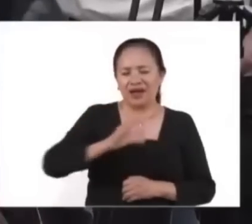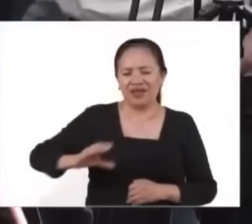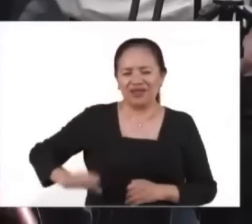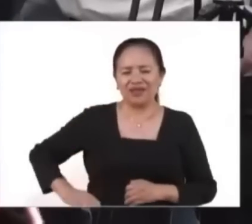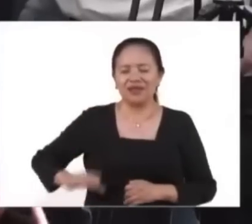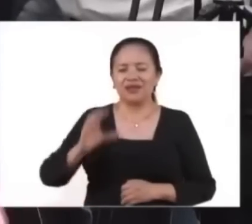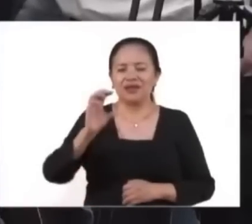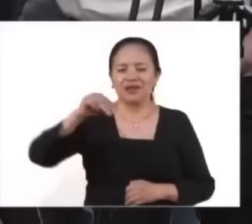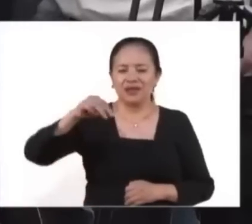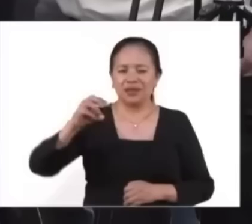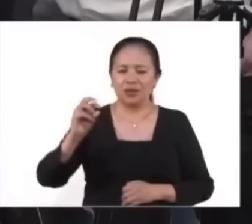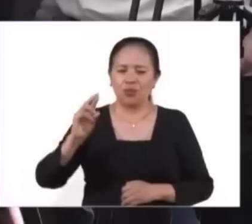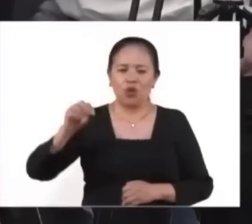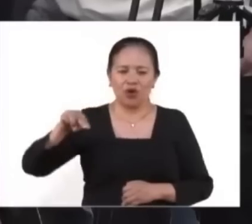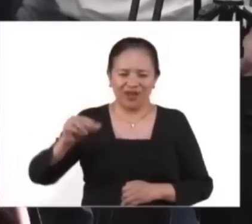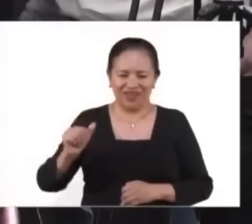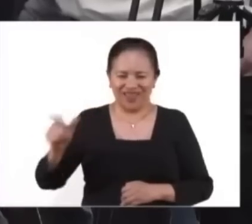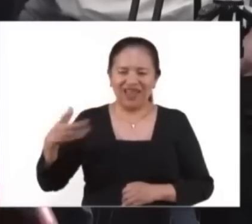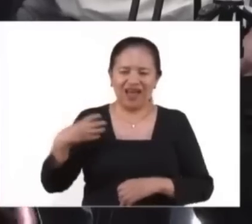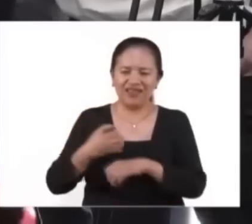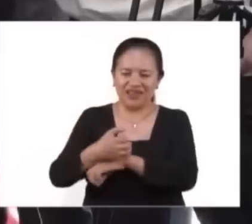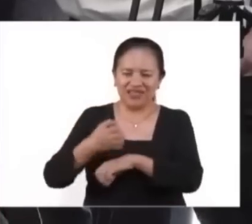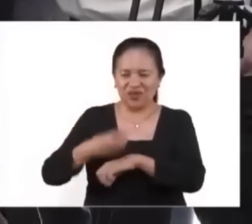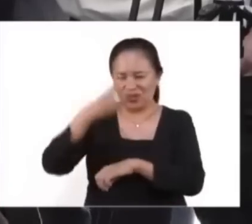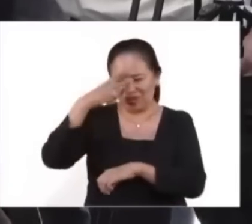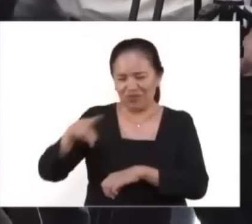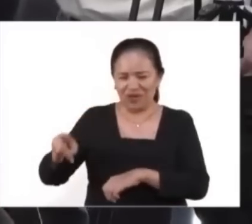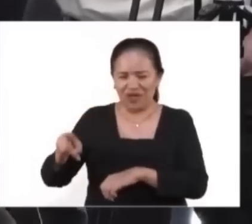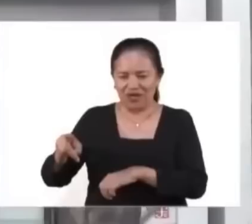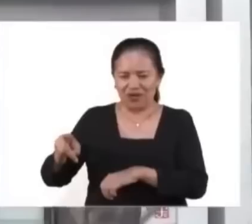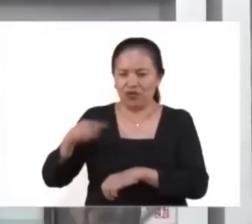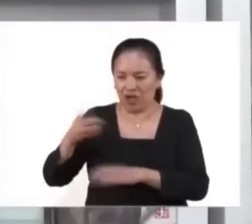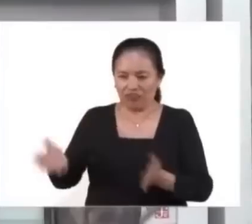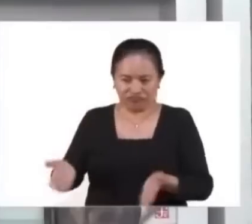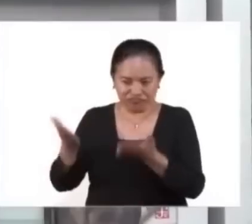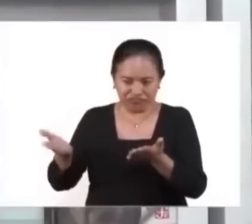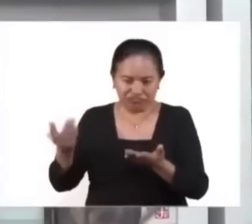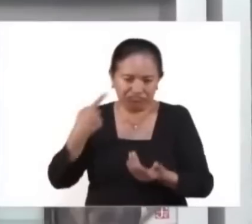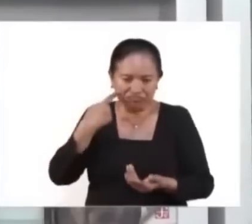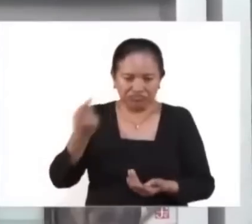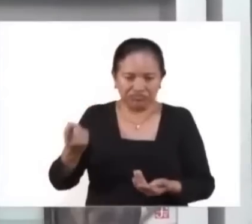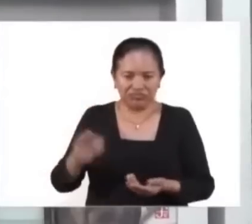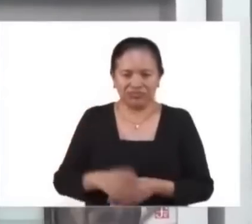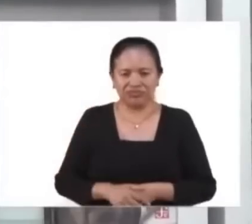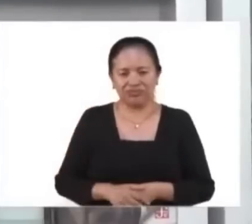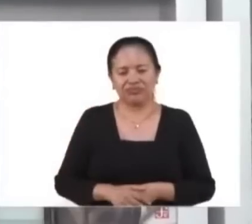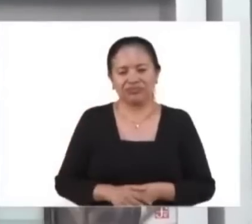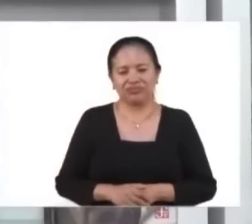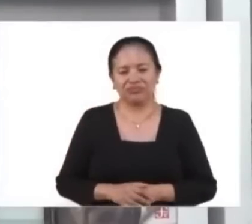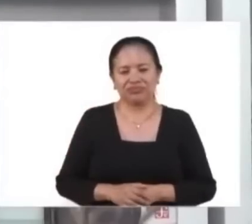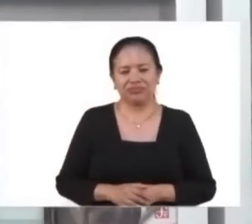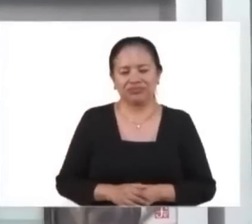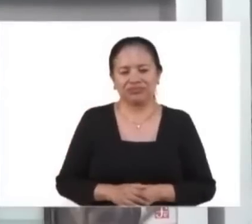va a acudir algún mitin ya tiene programado respecto a este apoyo Sí bueno por fortuna ya cambió